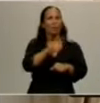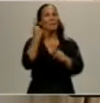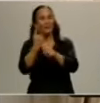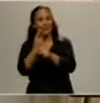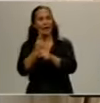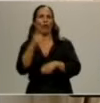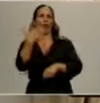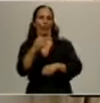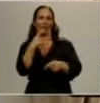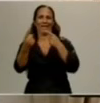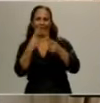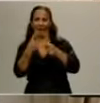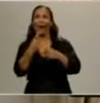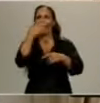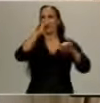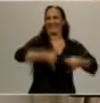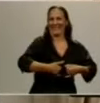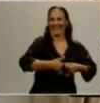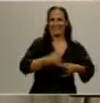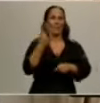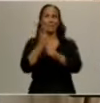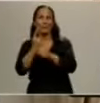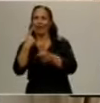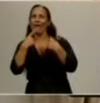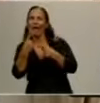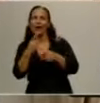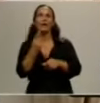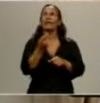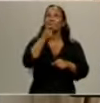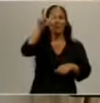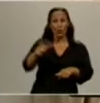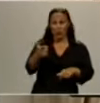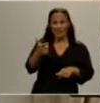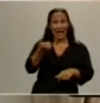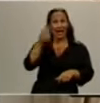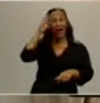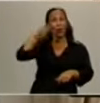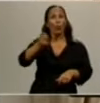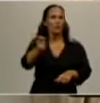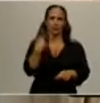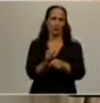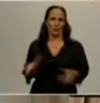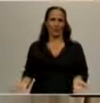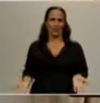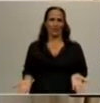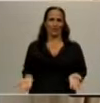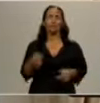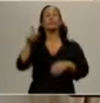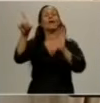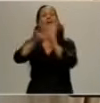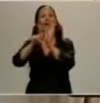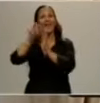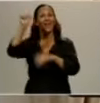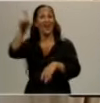además, interrogado, indagado. No se puede haber juicios en ausencia. Además, la ley de Irán, de la